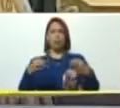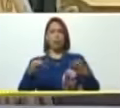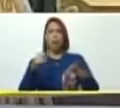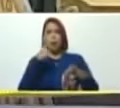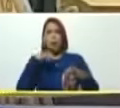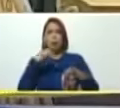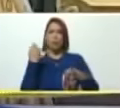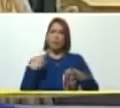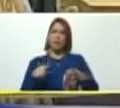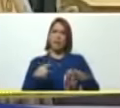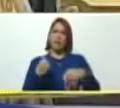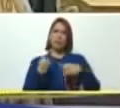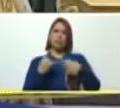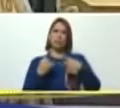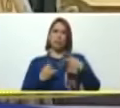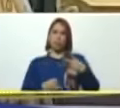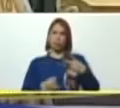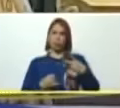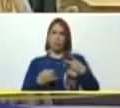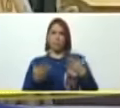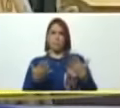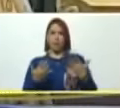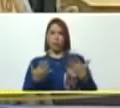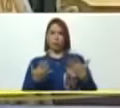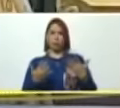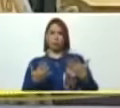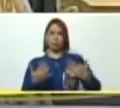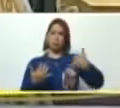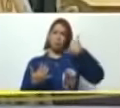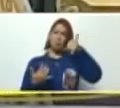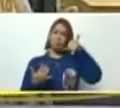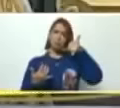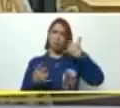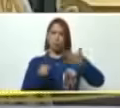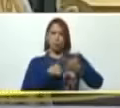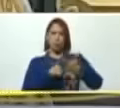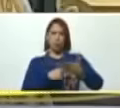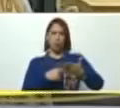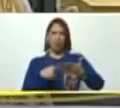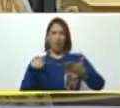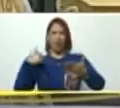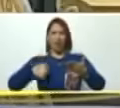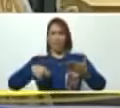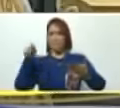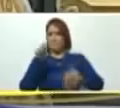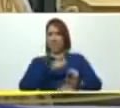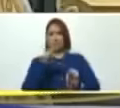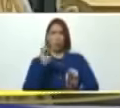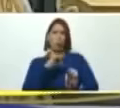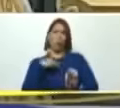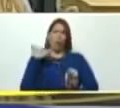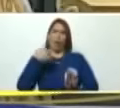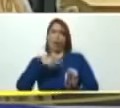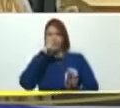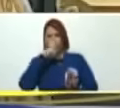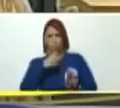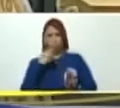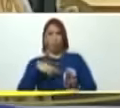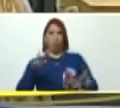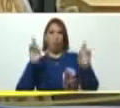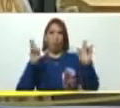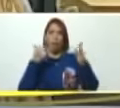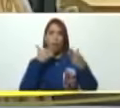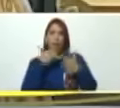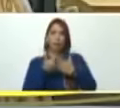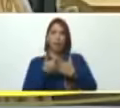un instrumento en tu mano para denunciar un problema que a veces tiene meses o años y por fin llega la